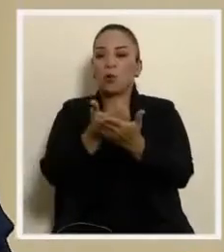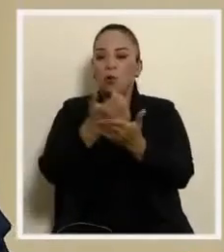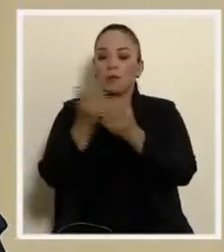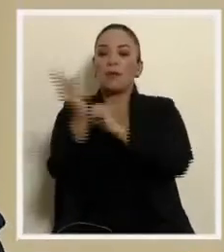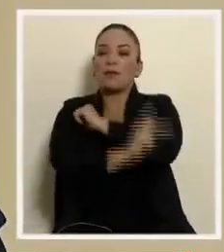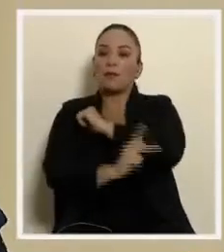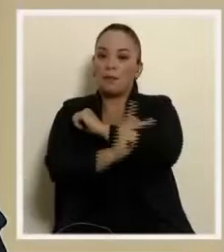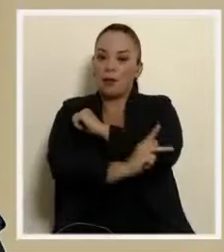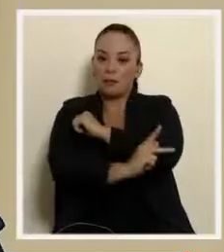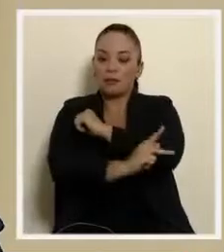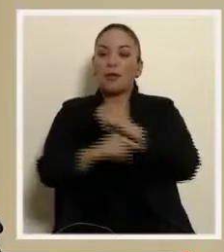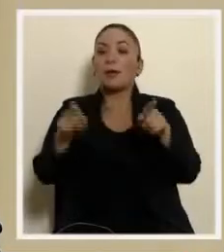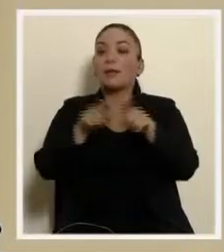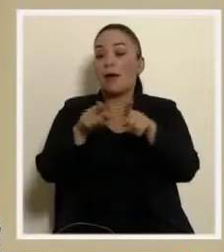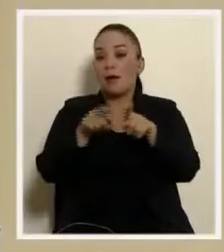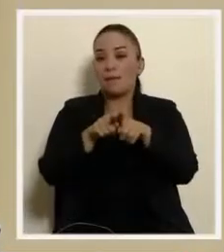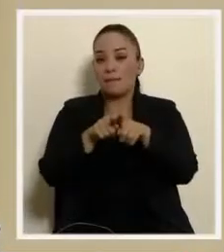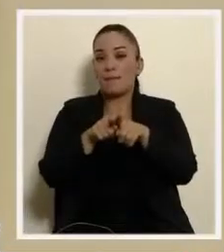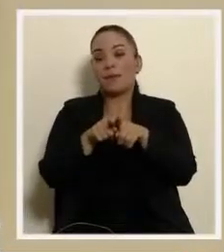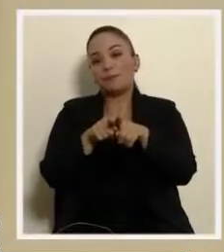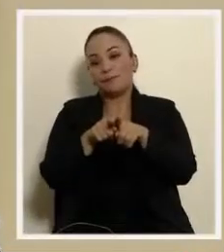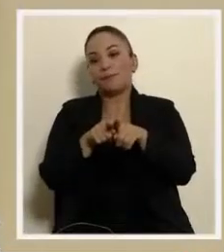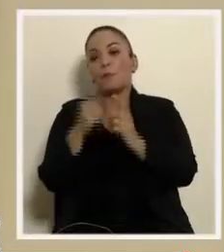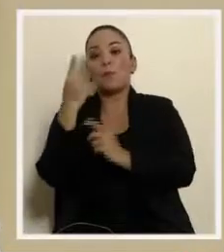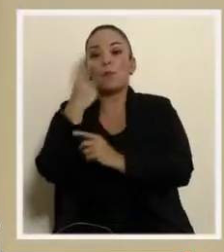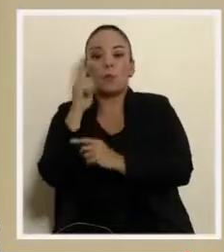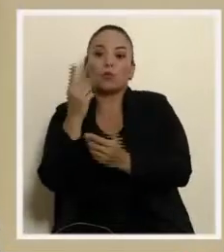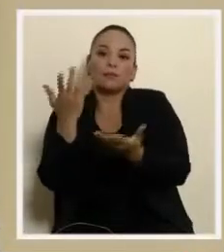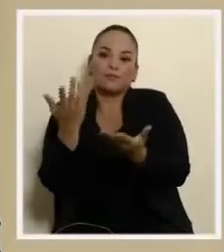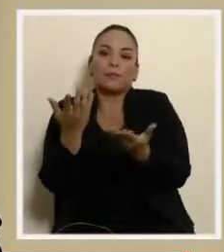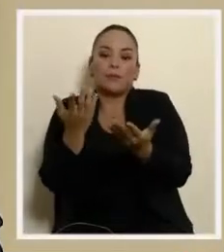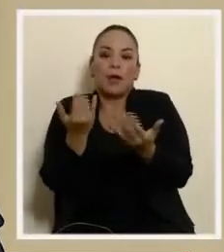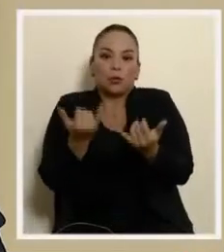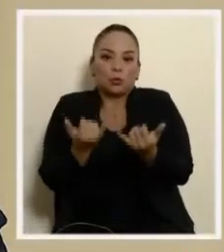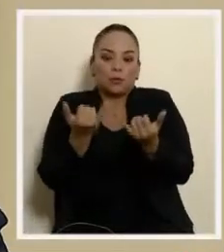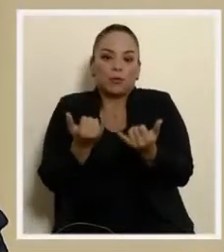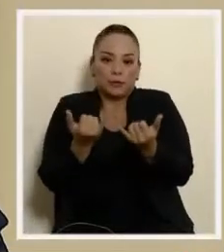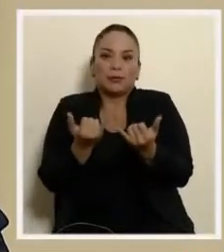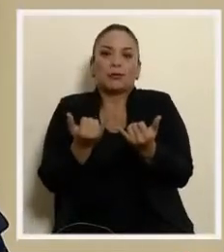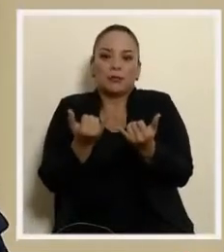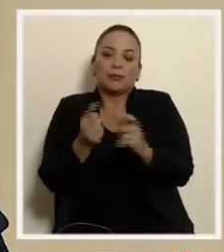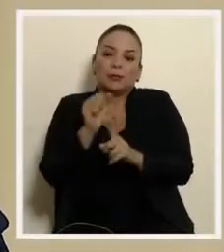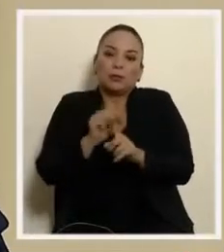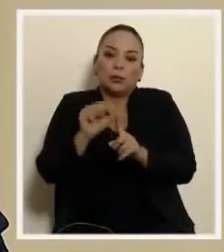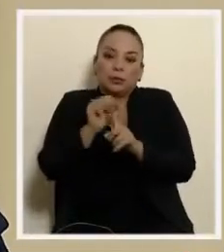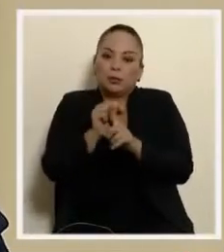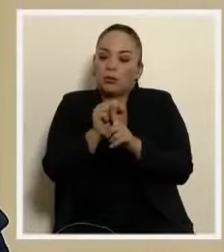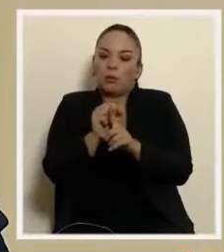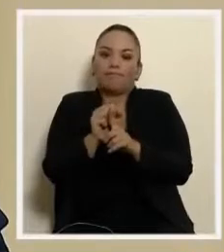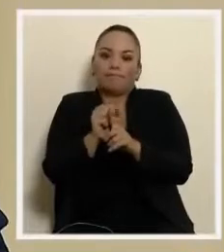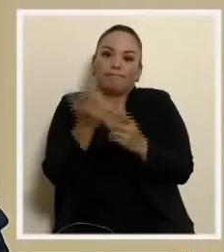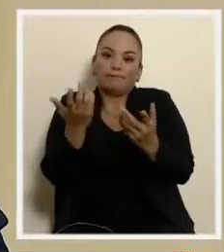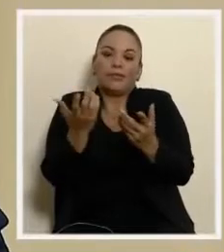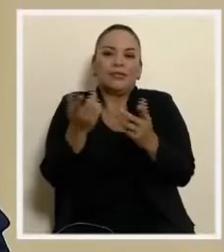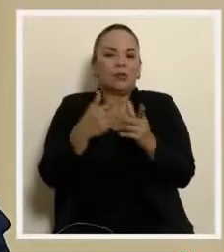país y también frente a la condición que estamos viviendo, avanzar hacia cierres como los que vimos el año